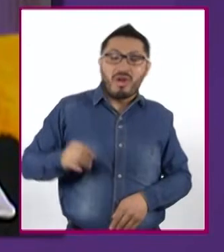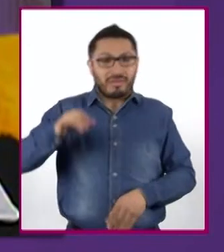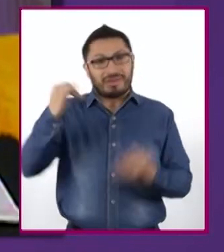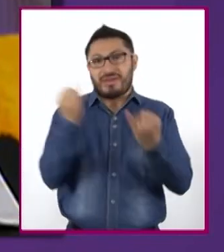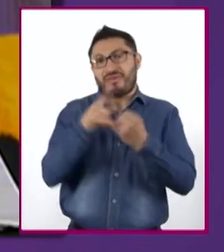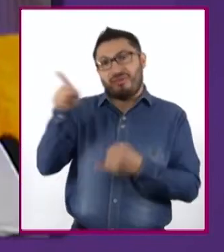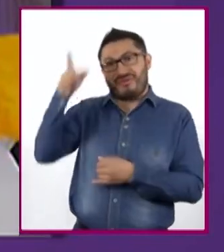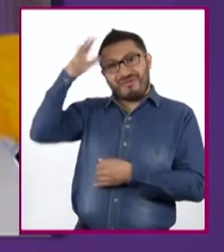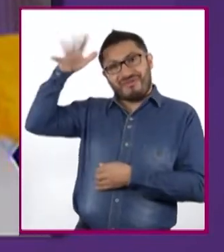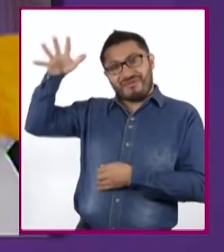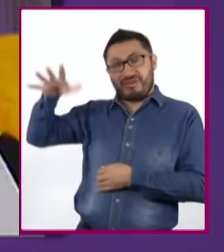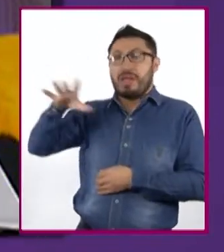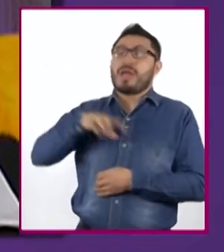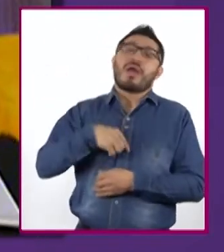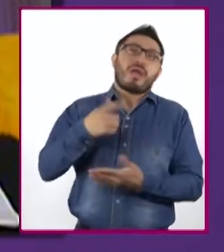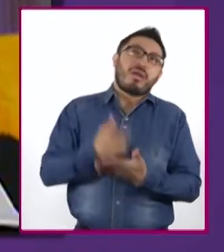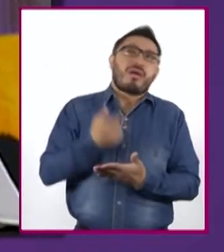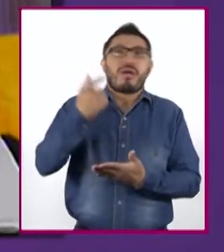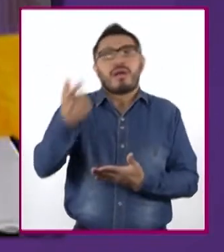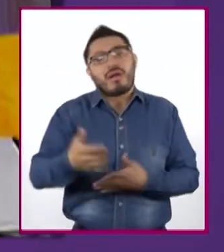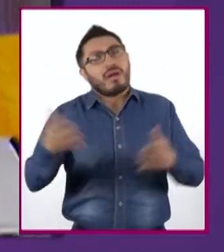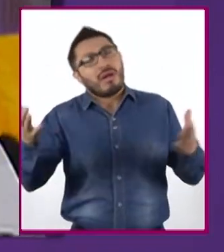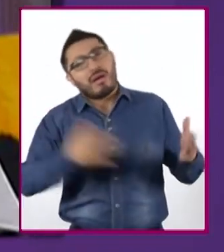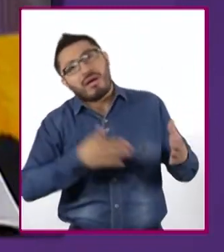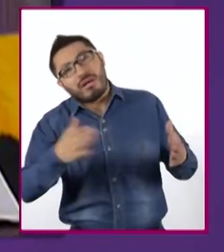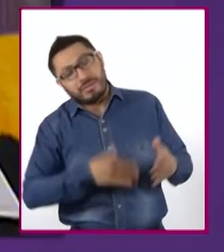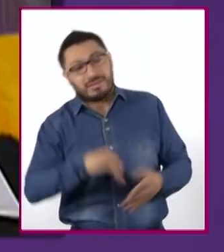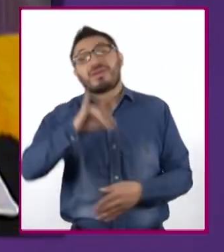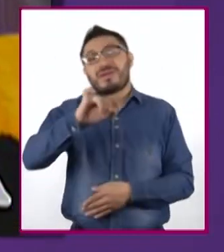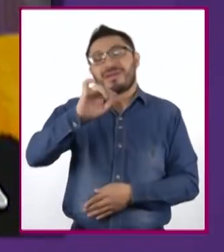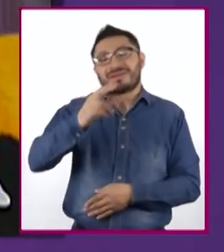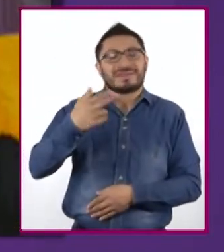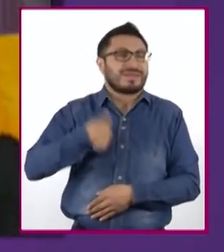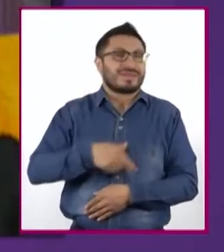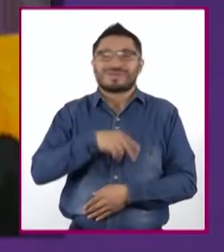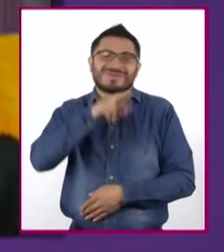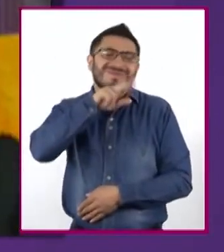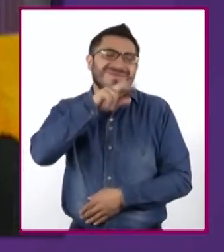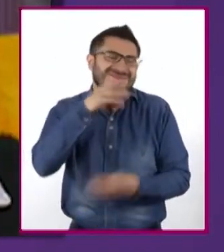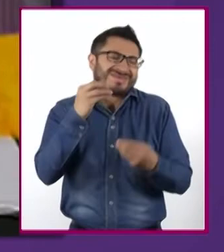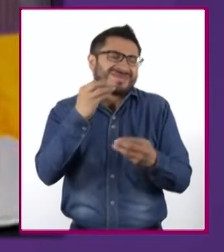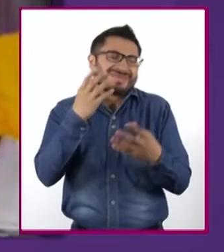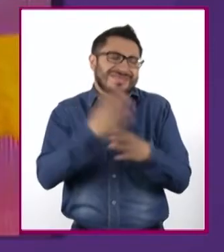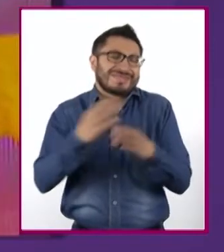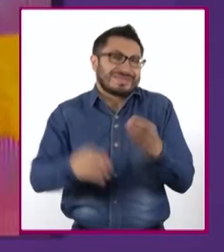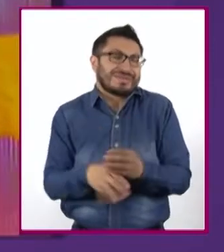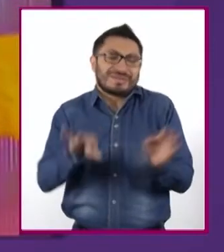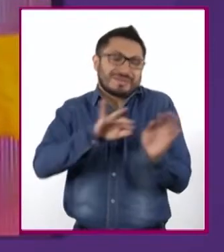llevar para la comida, tengo que hacer la comida. No, pues así, nos despreocupamos de varias cosas.